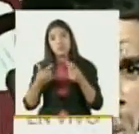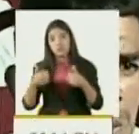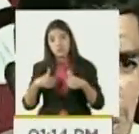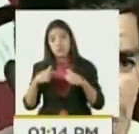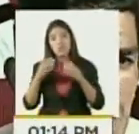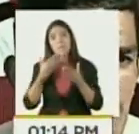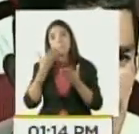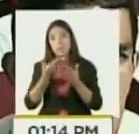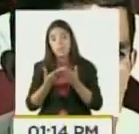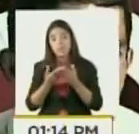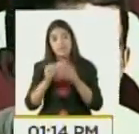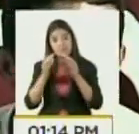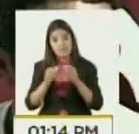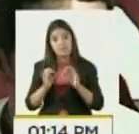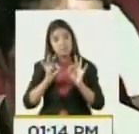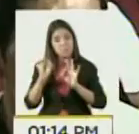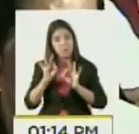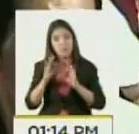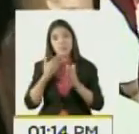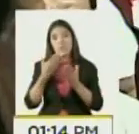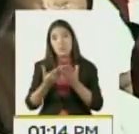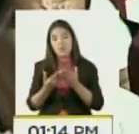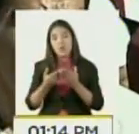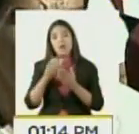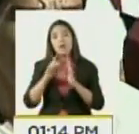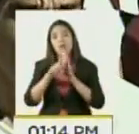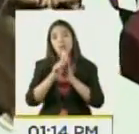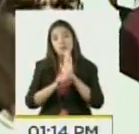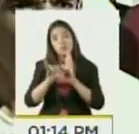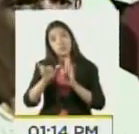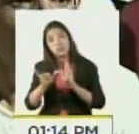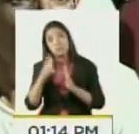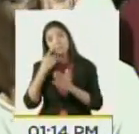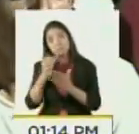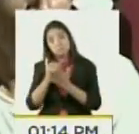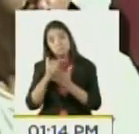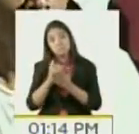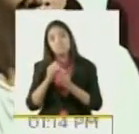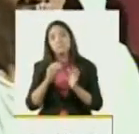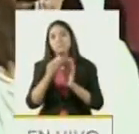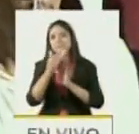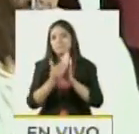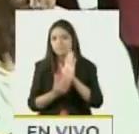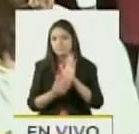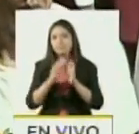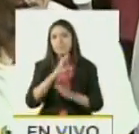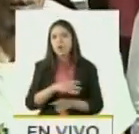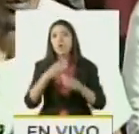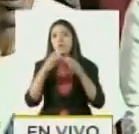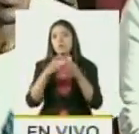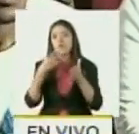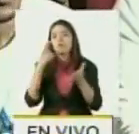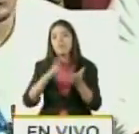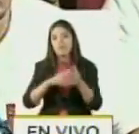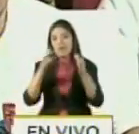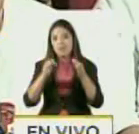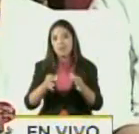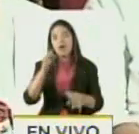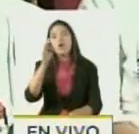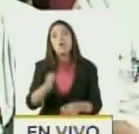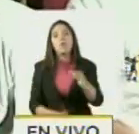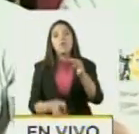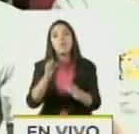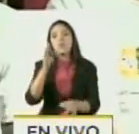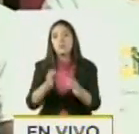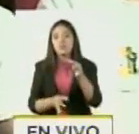estoy preparando la propuesta para que la Asamblea Nacional Constituyente establezca una comisión de verdad,